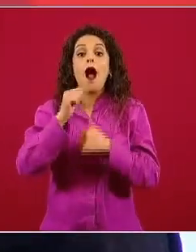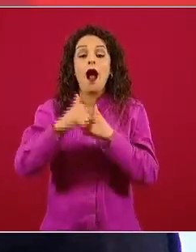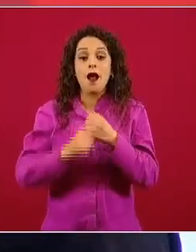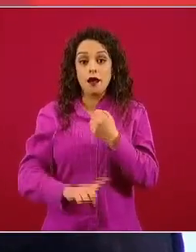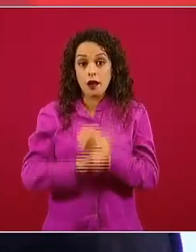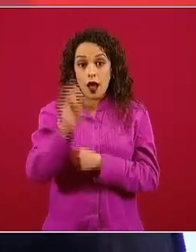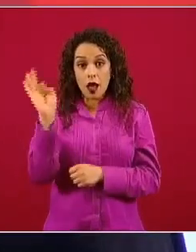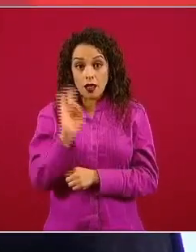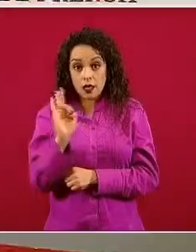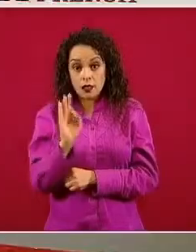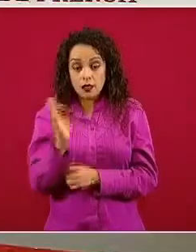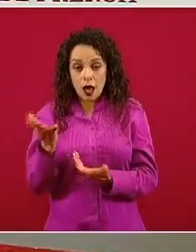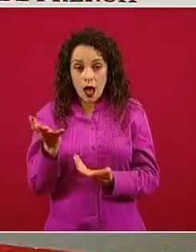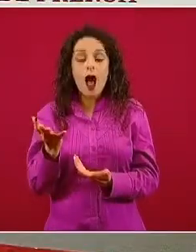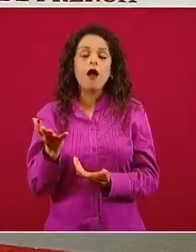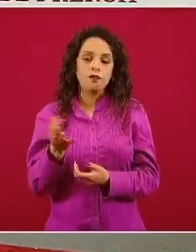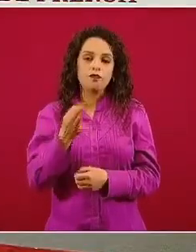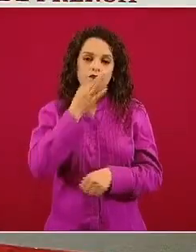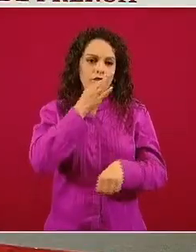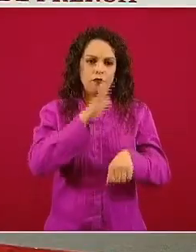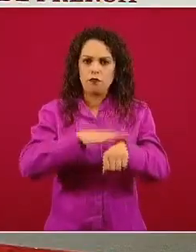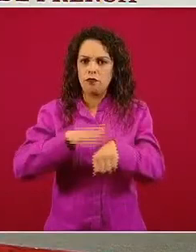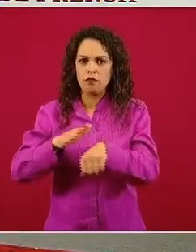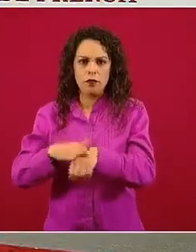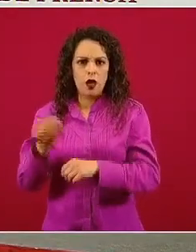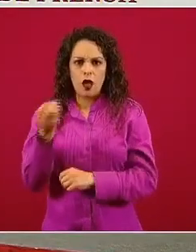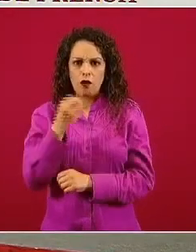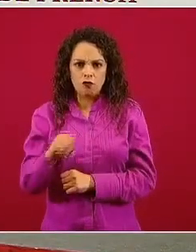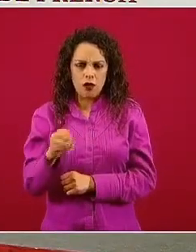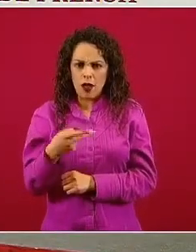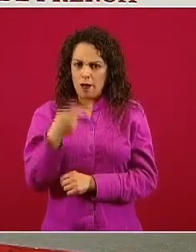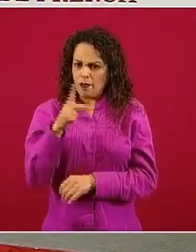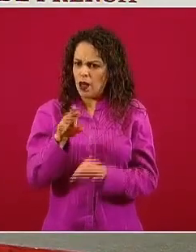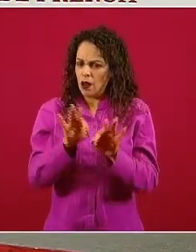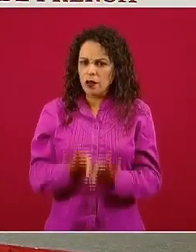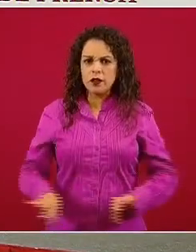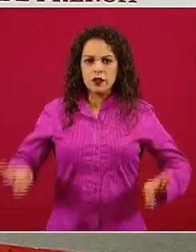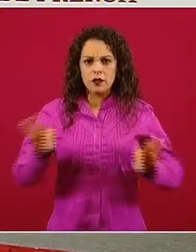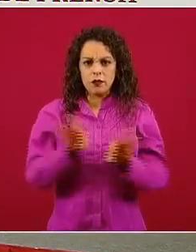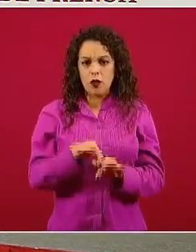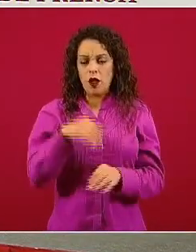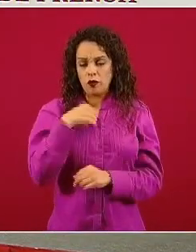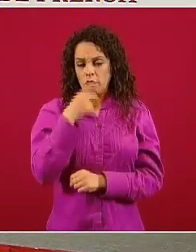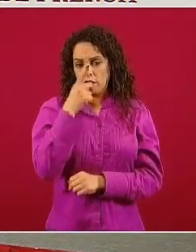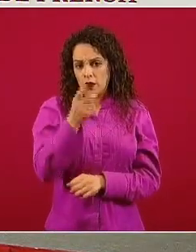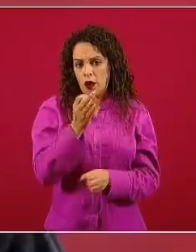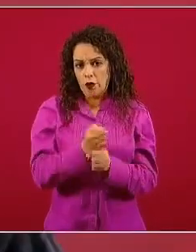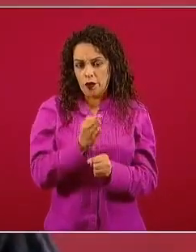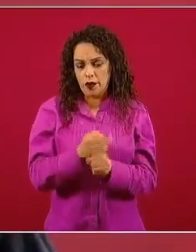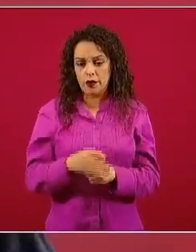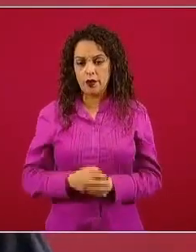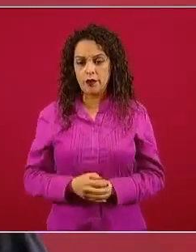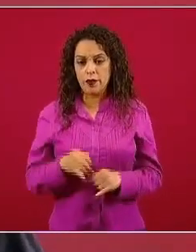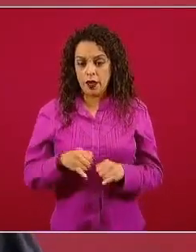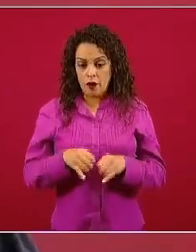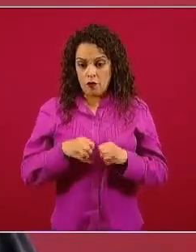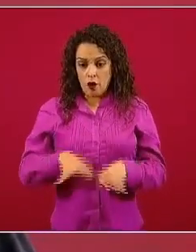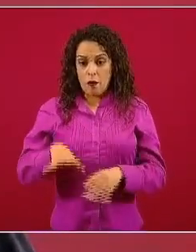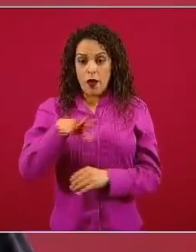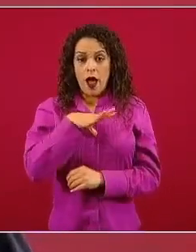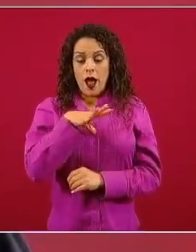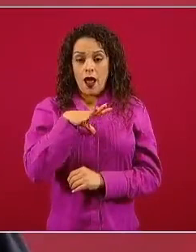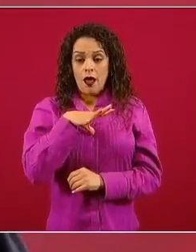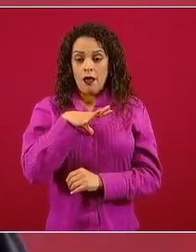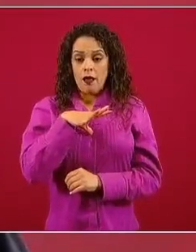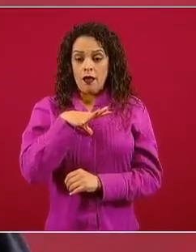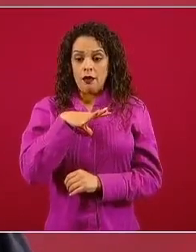a modificaciones, digamos, en el seguimiento de la vacuna. Pero es importante comentar que de la información que se tiene